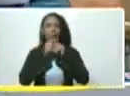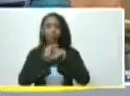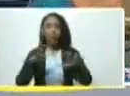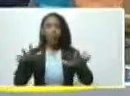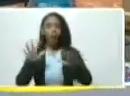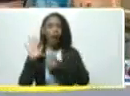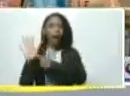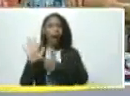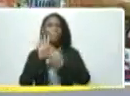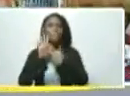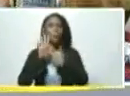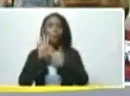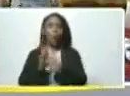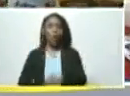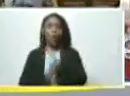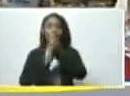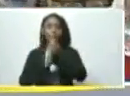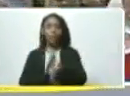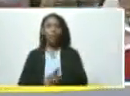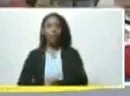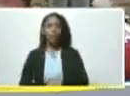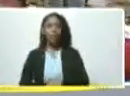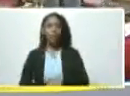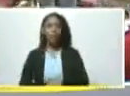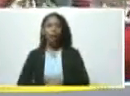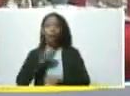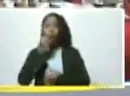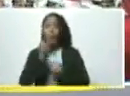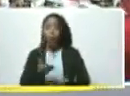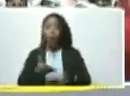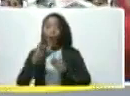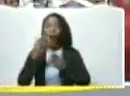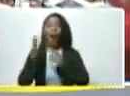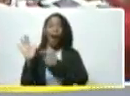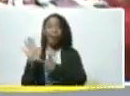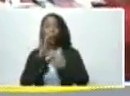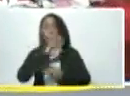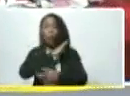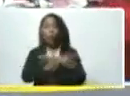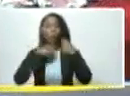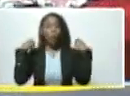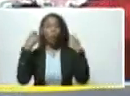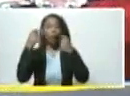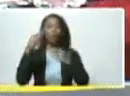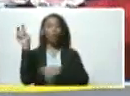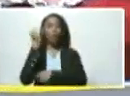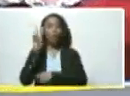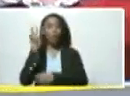el ejemplo, el liderazgo, el buen ejemplo del poder popular venezolano.